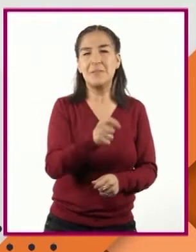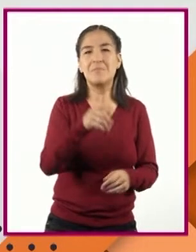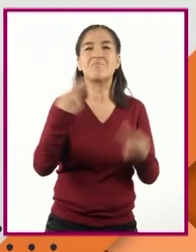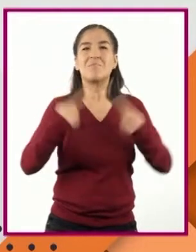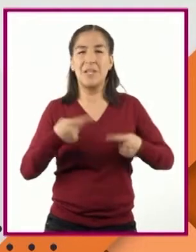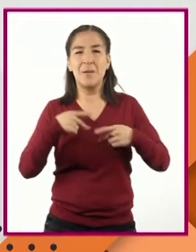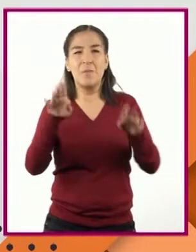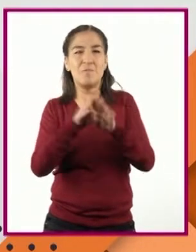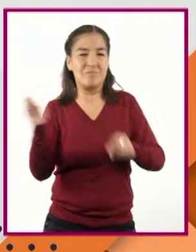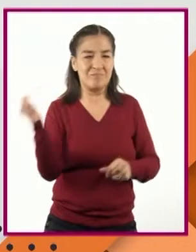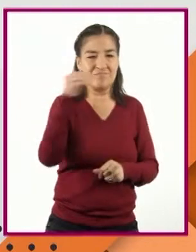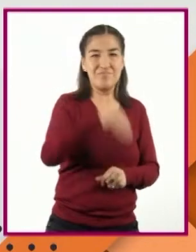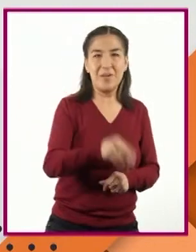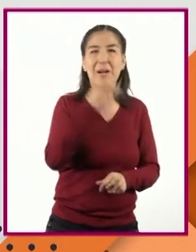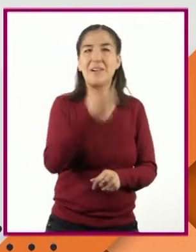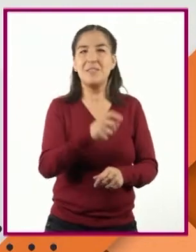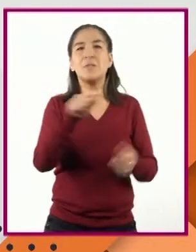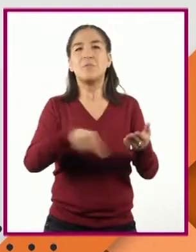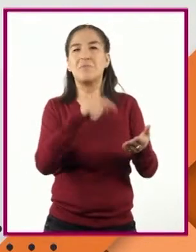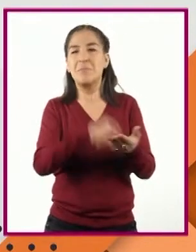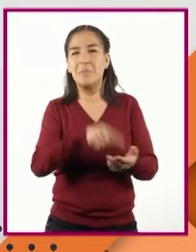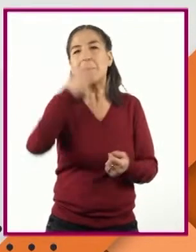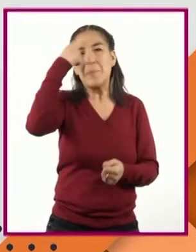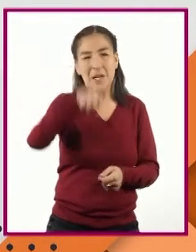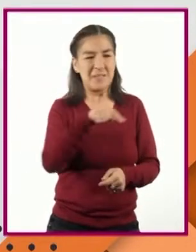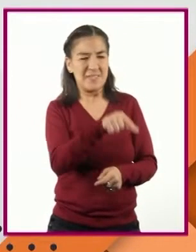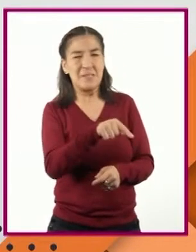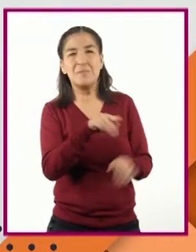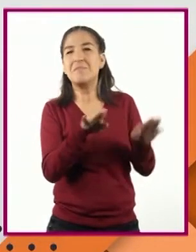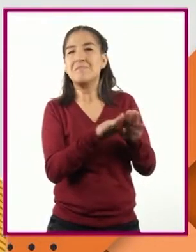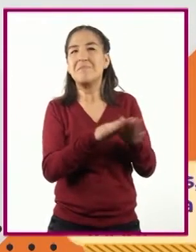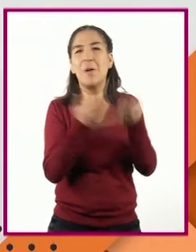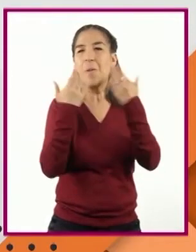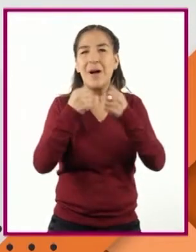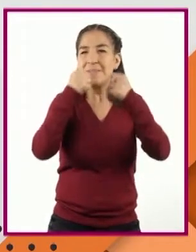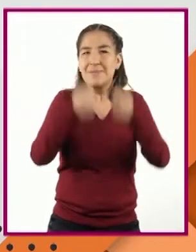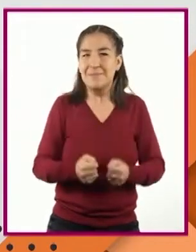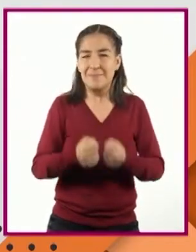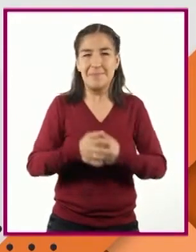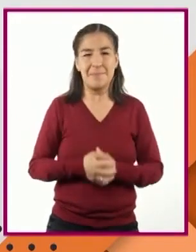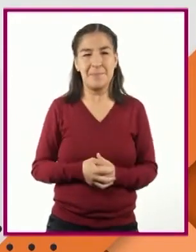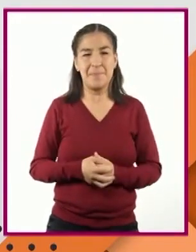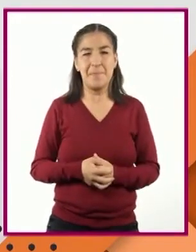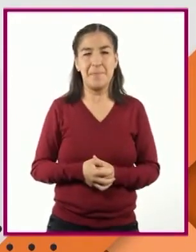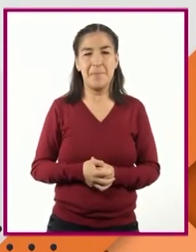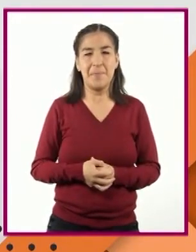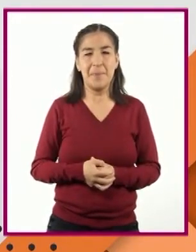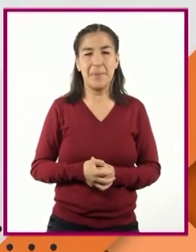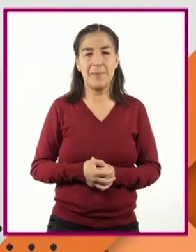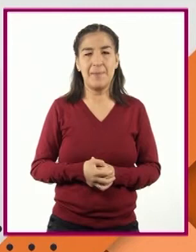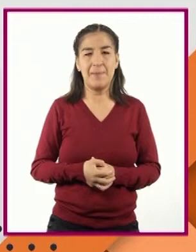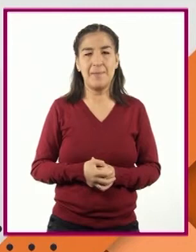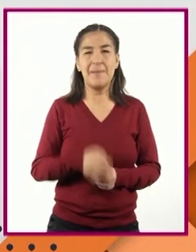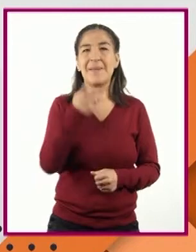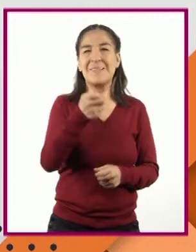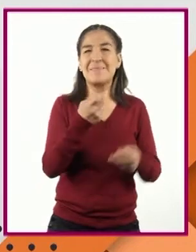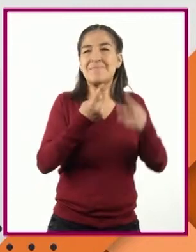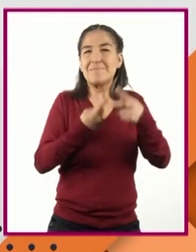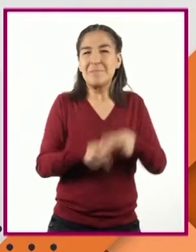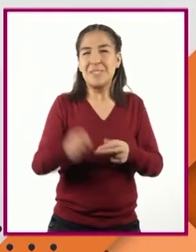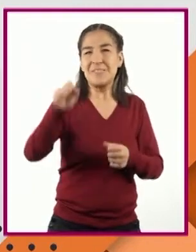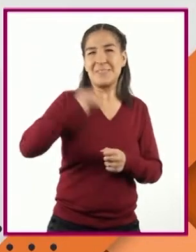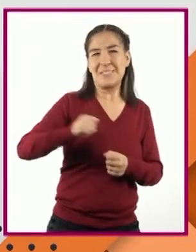colonos del interior del país, pues consideraban a la zona insegura. A principios del siglo XIX,